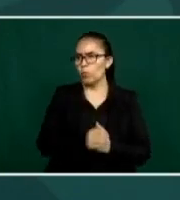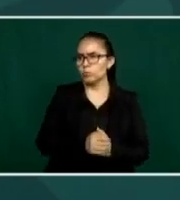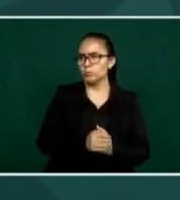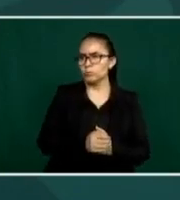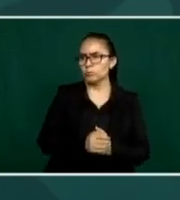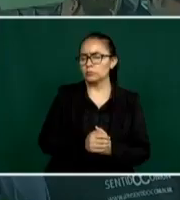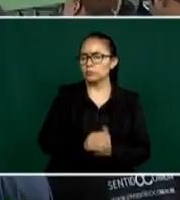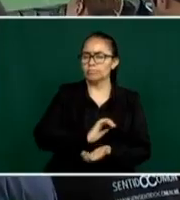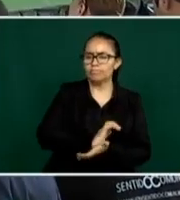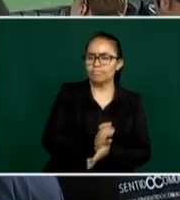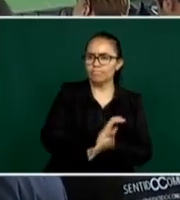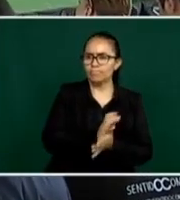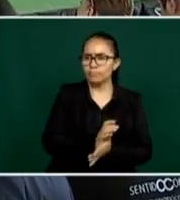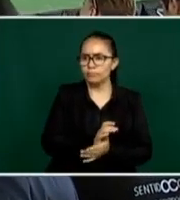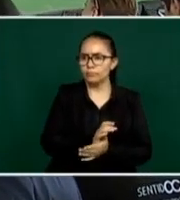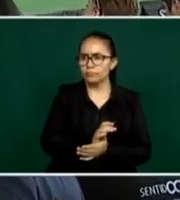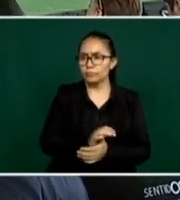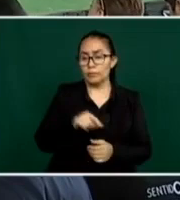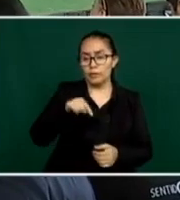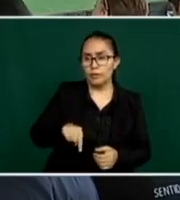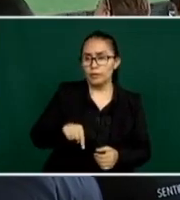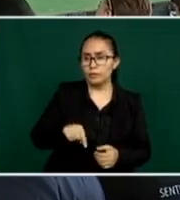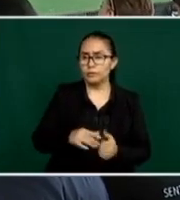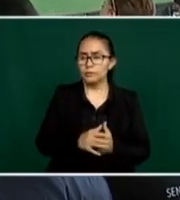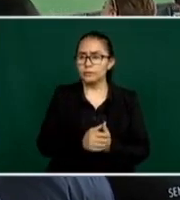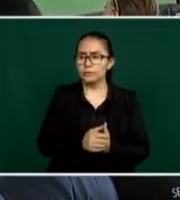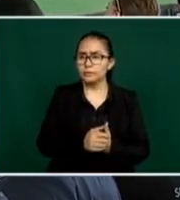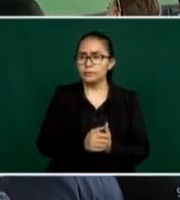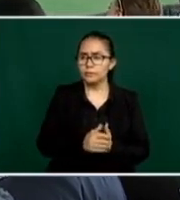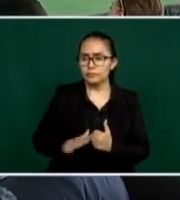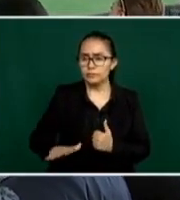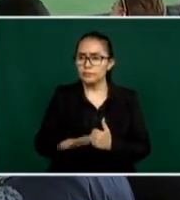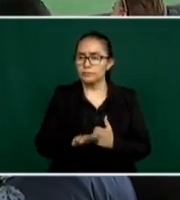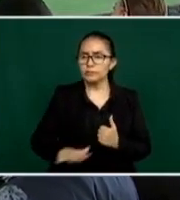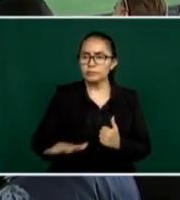Aquí se daban